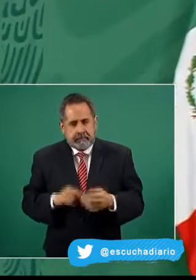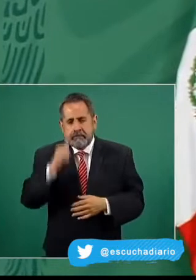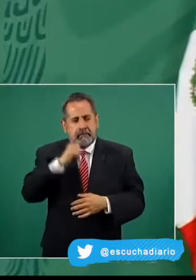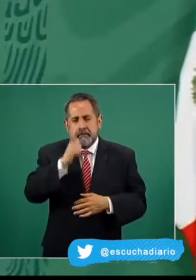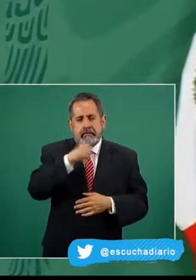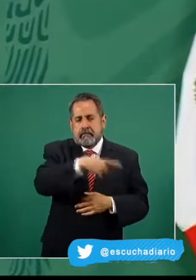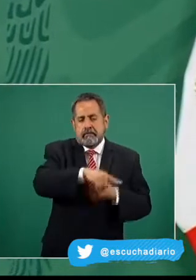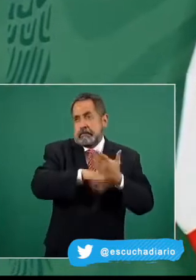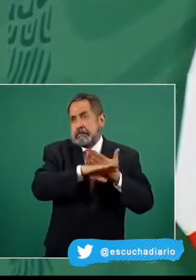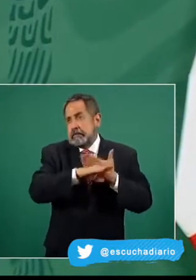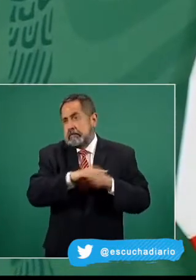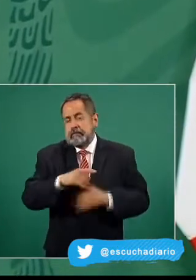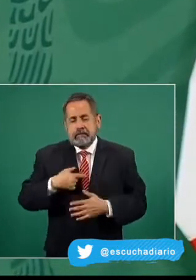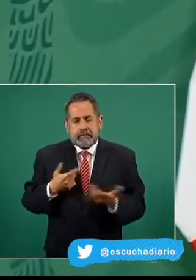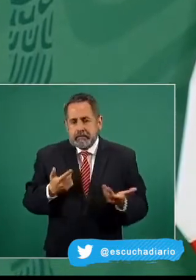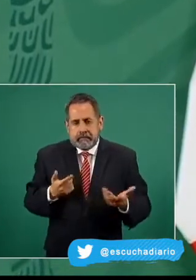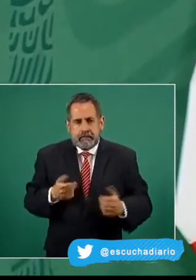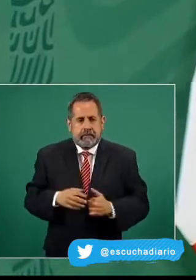todo.